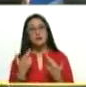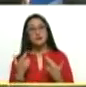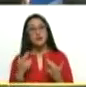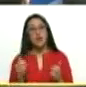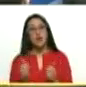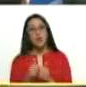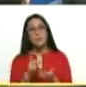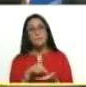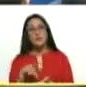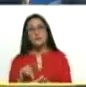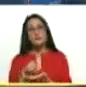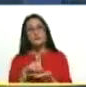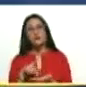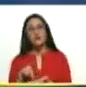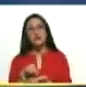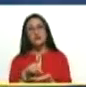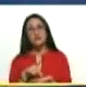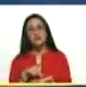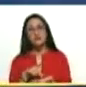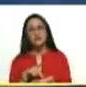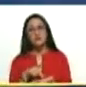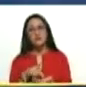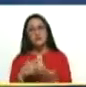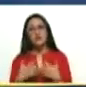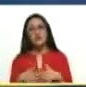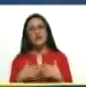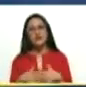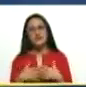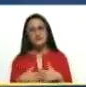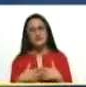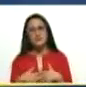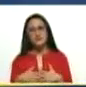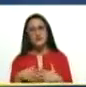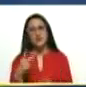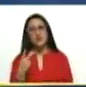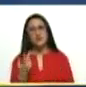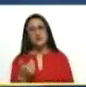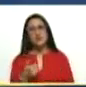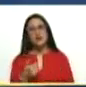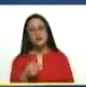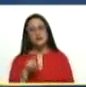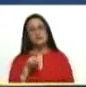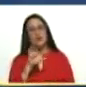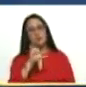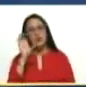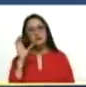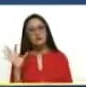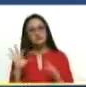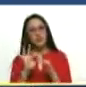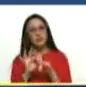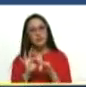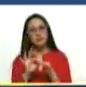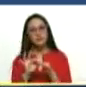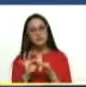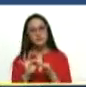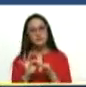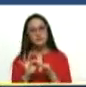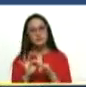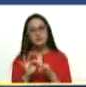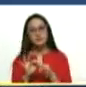la participación de los empresarios de ambos países, y así vamos a variar